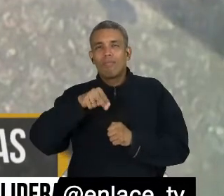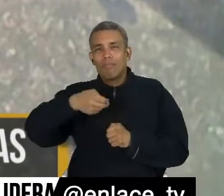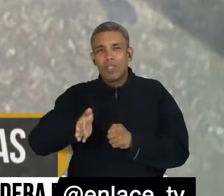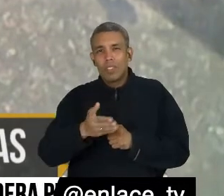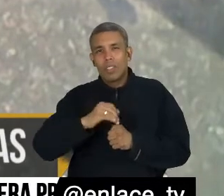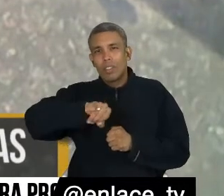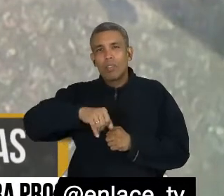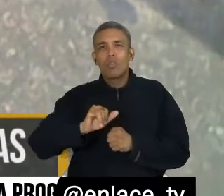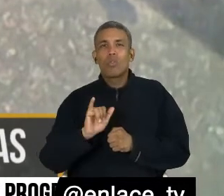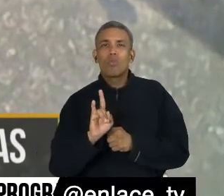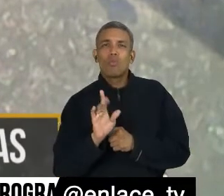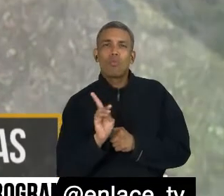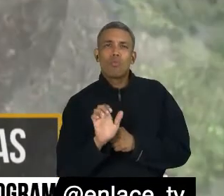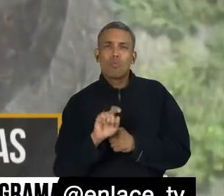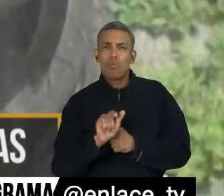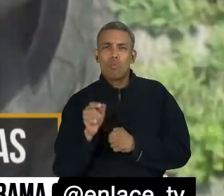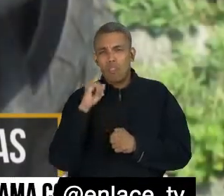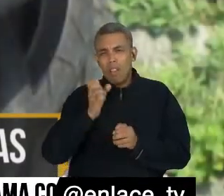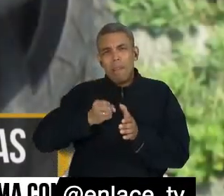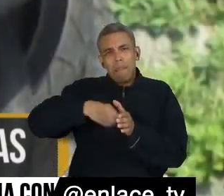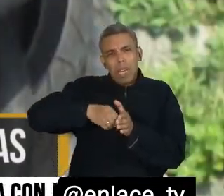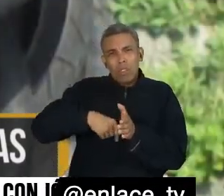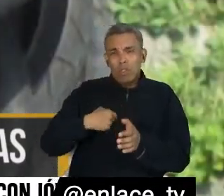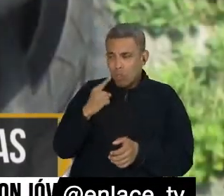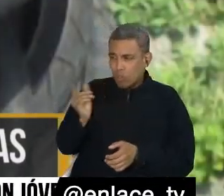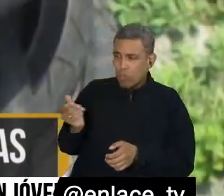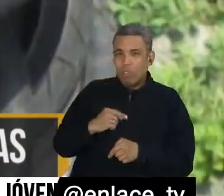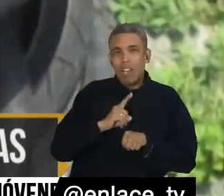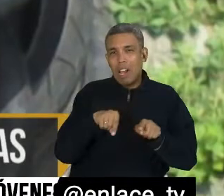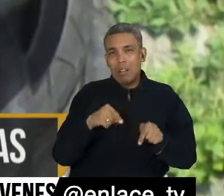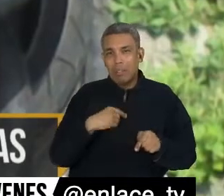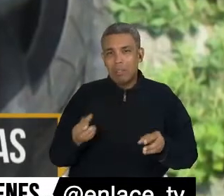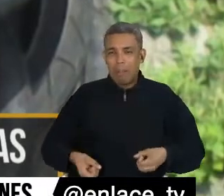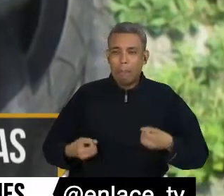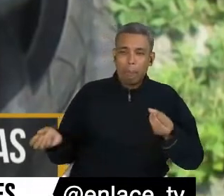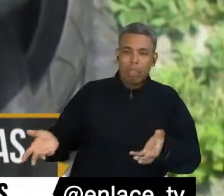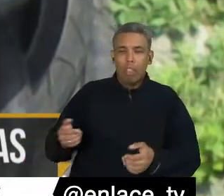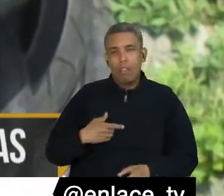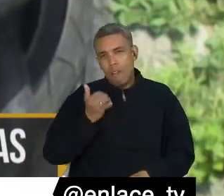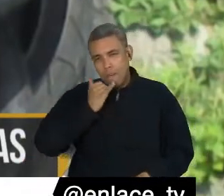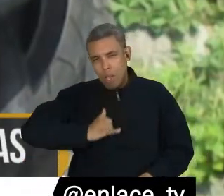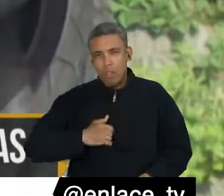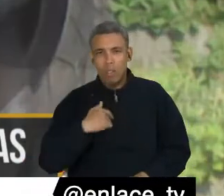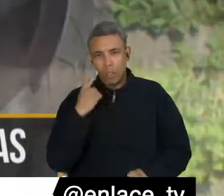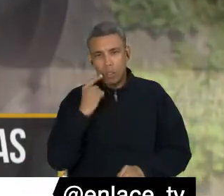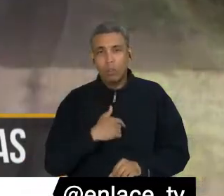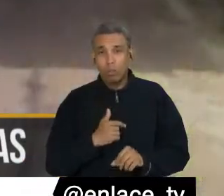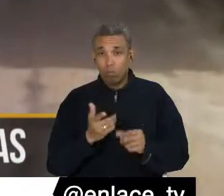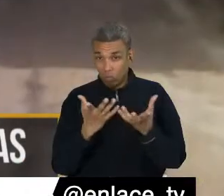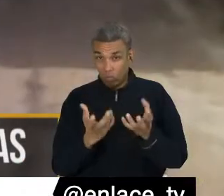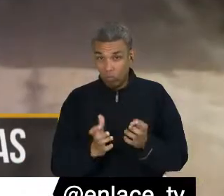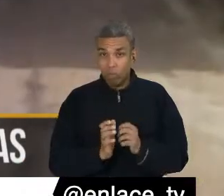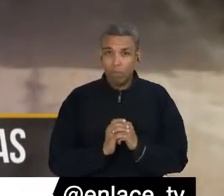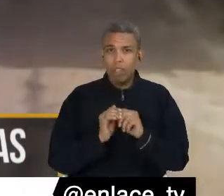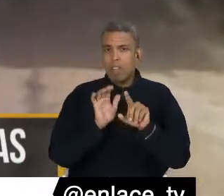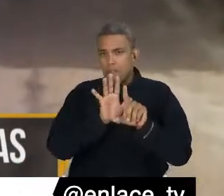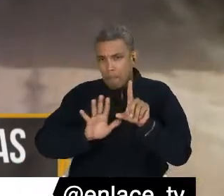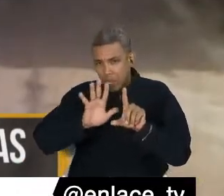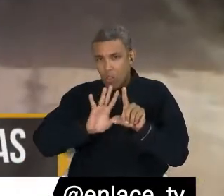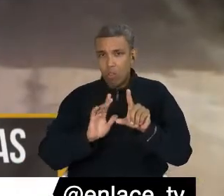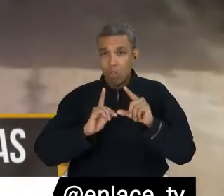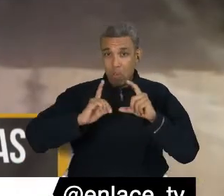el colmo. Llantas como estas son dejadas por rufinos en esta zona. Hasta aquí, reportero ciudadano. Sus quejas, denuncias y